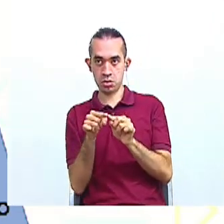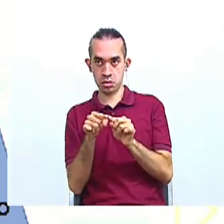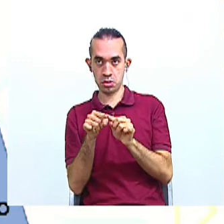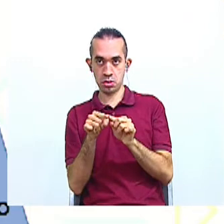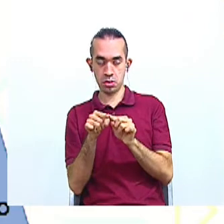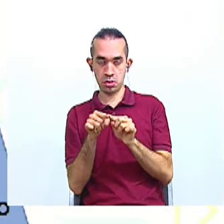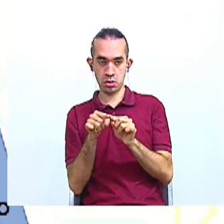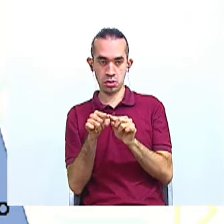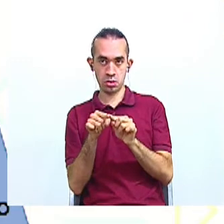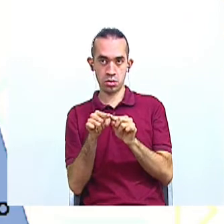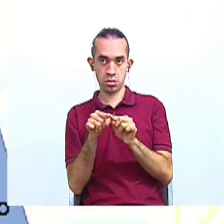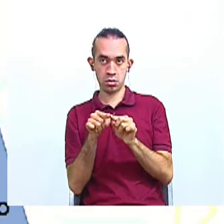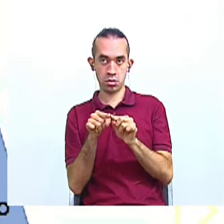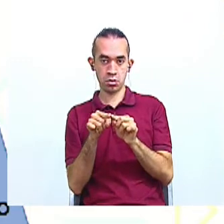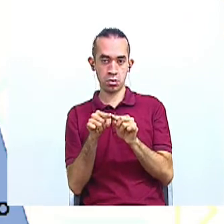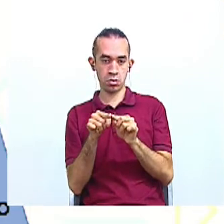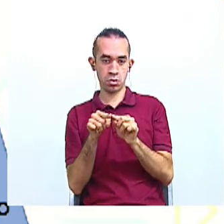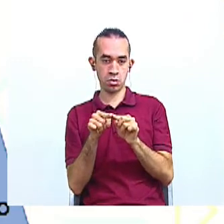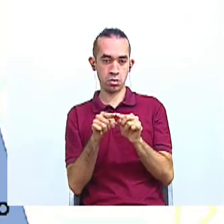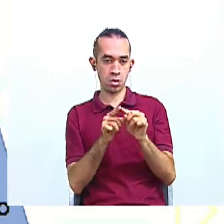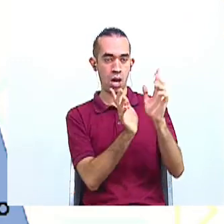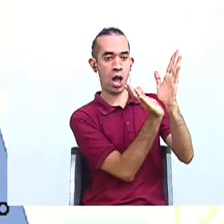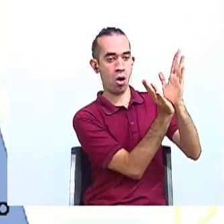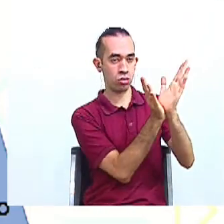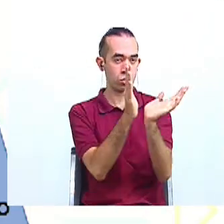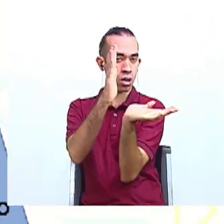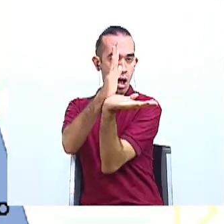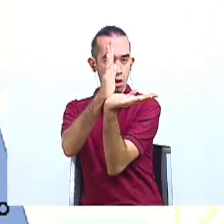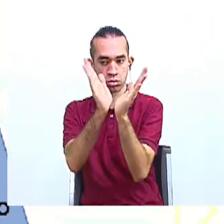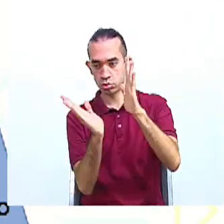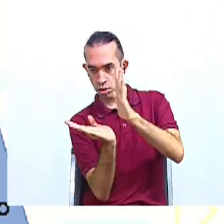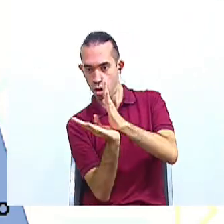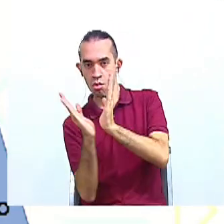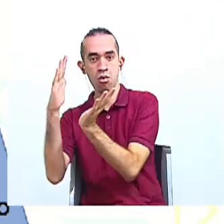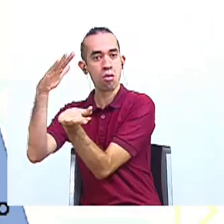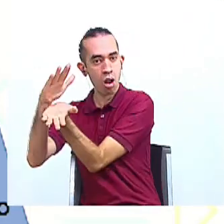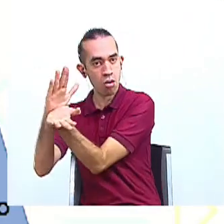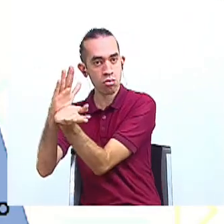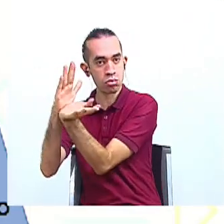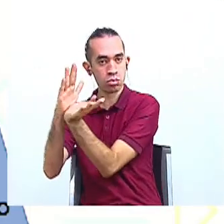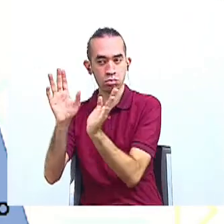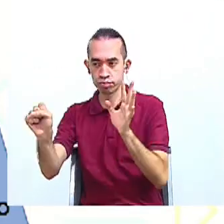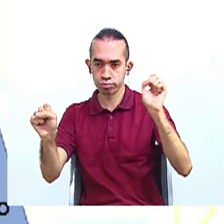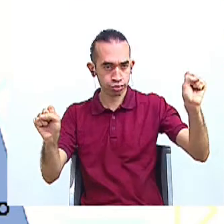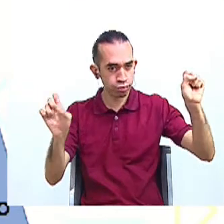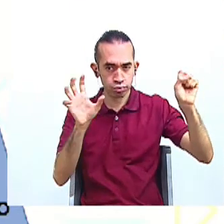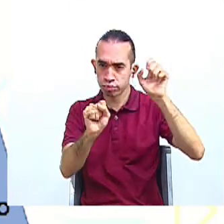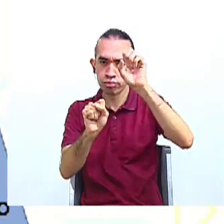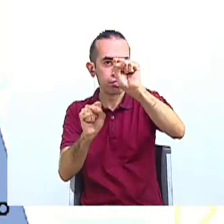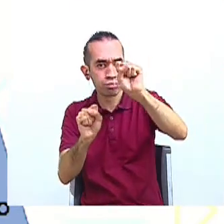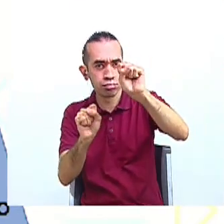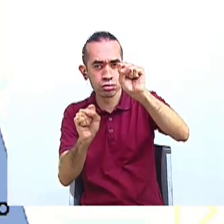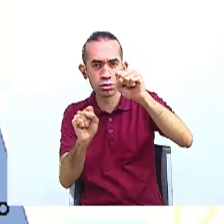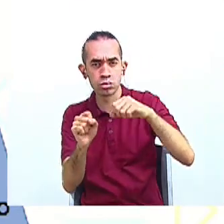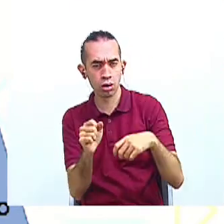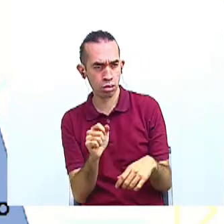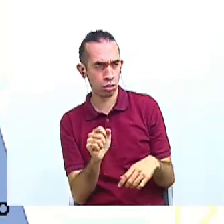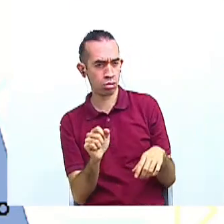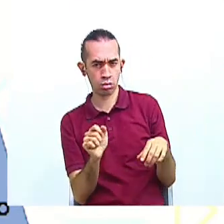tenemos las medidas de dos ángulos en cada uno y podemos